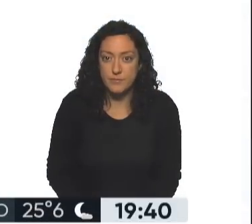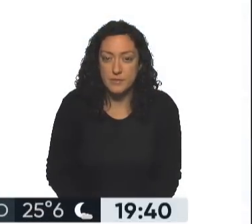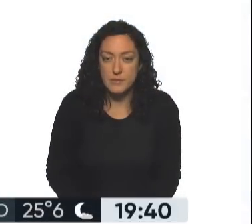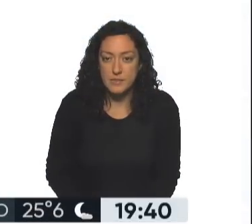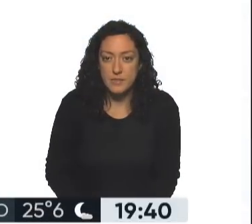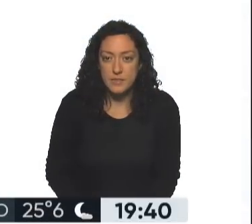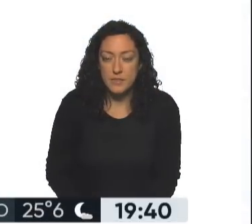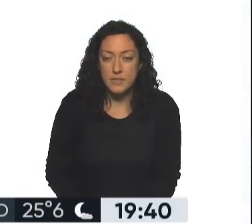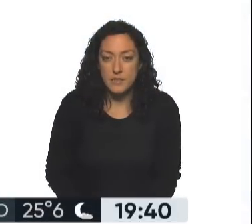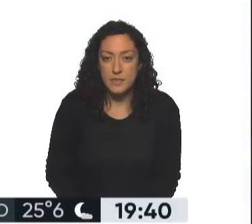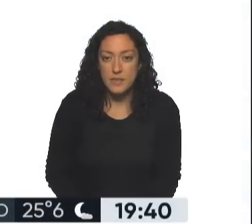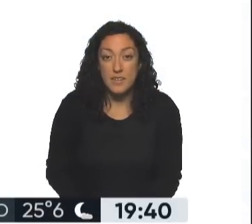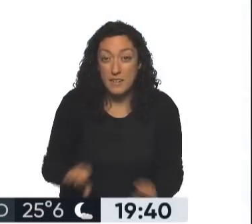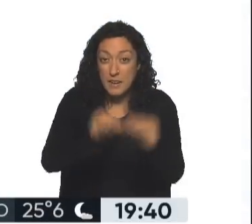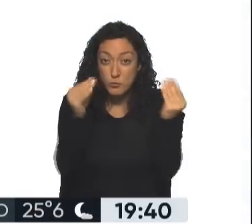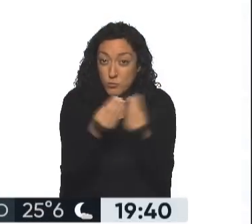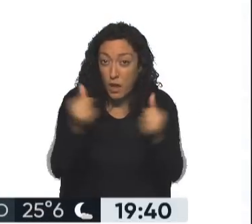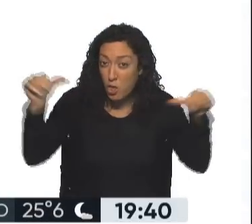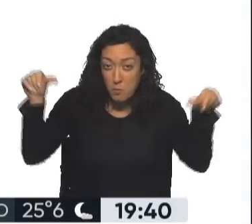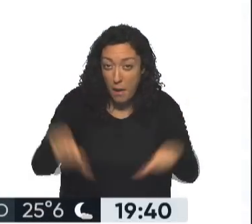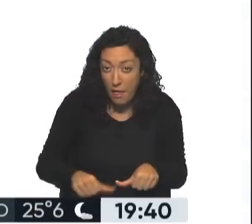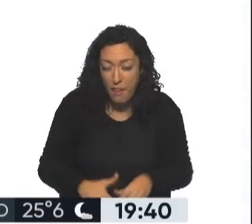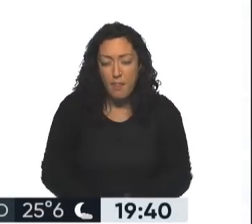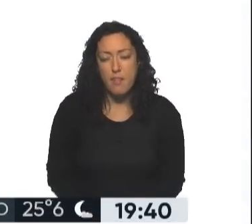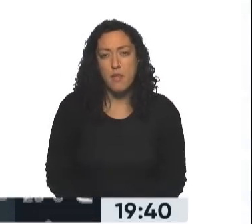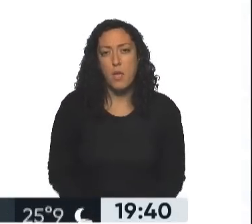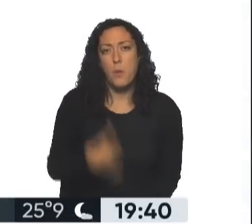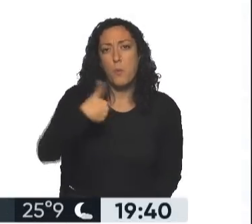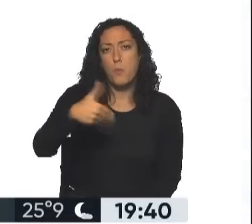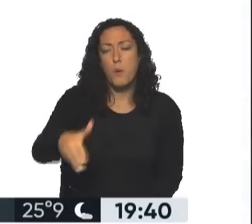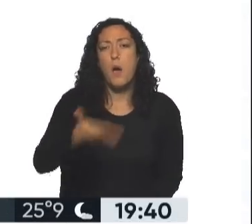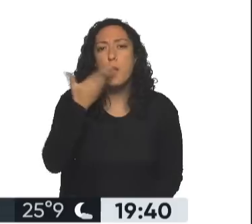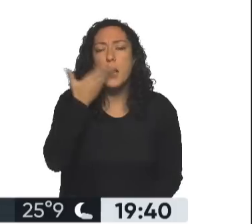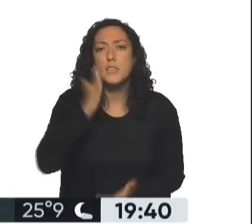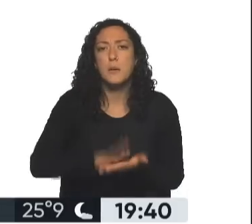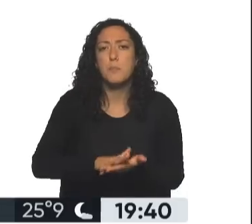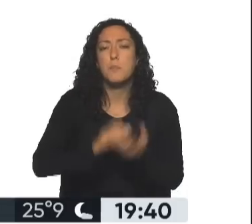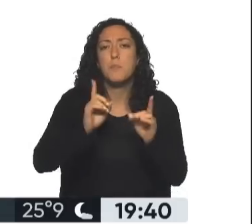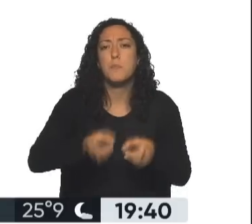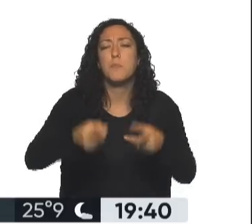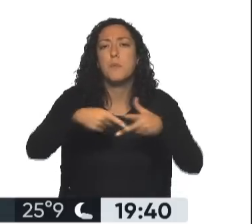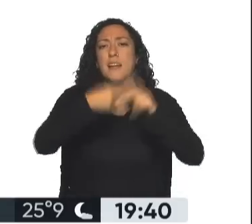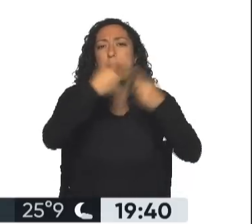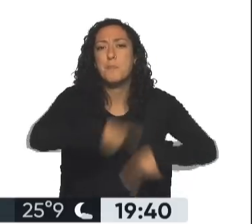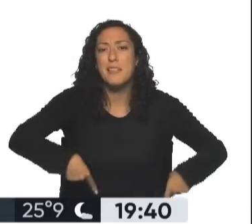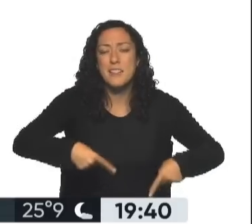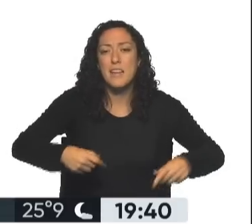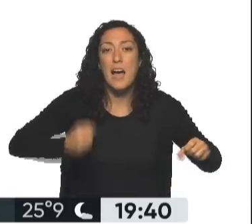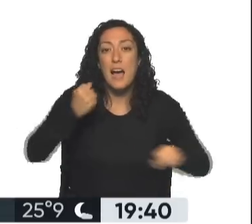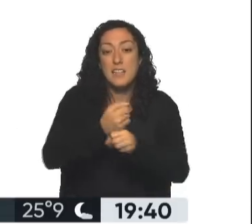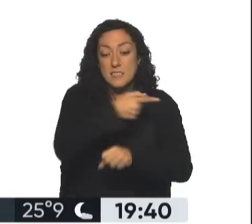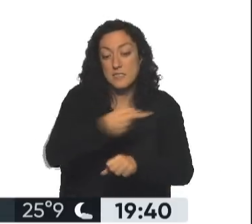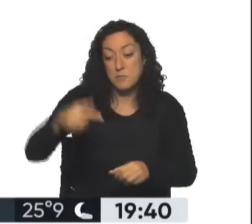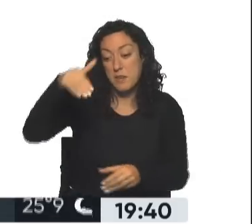bueno el resultado. Después vamos a hablar de también los instrumentos que no se podían utilizar hasta que se intervino durante esta